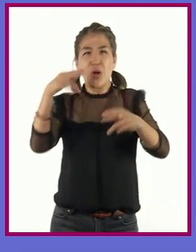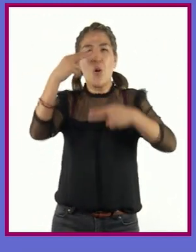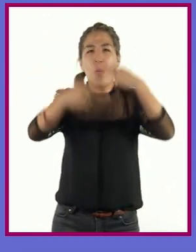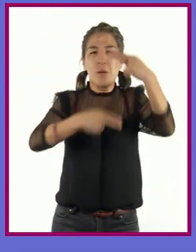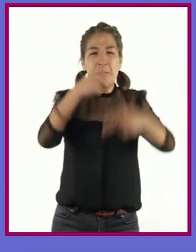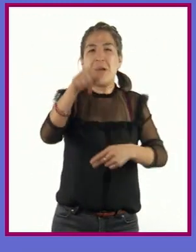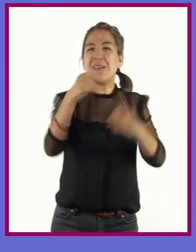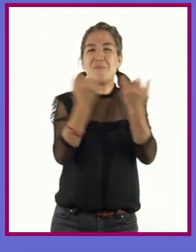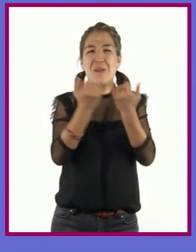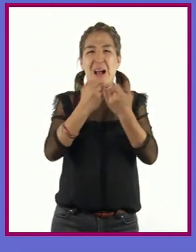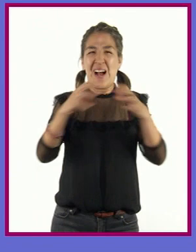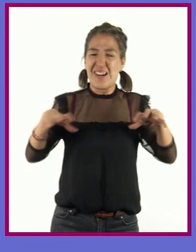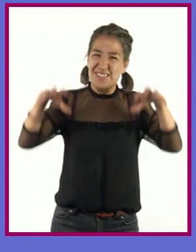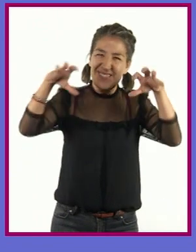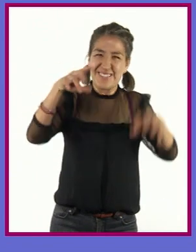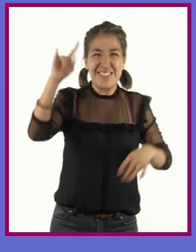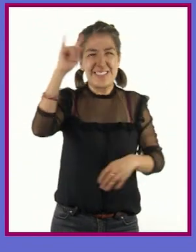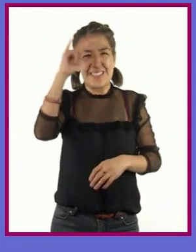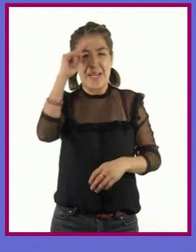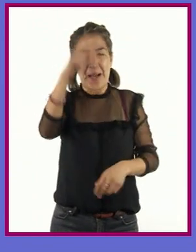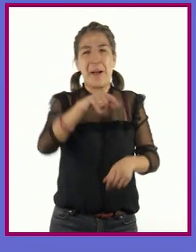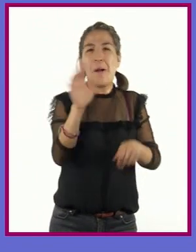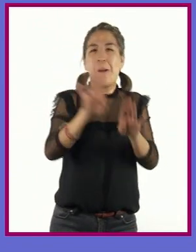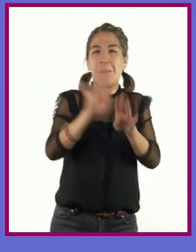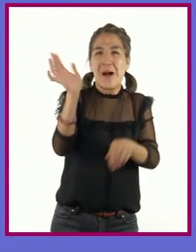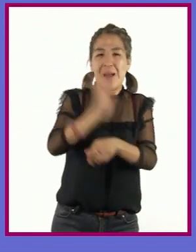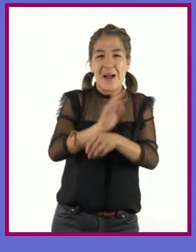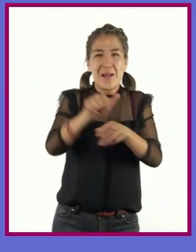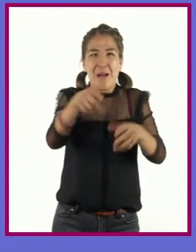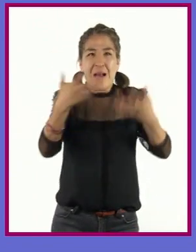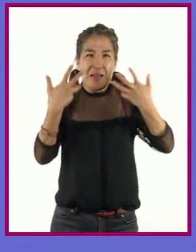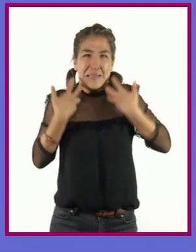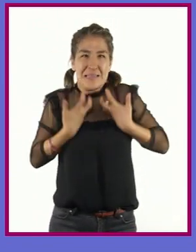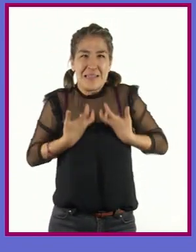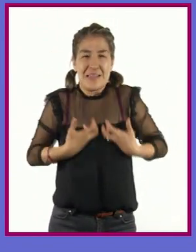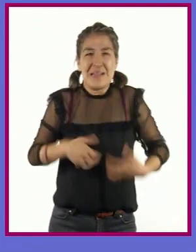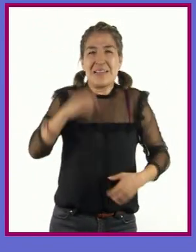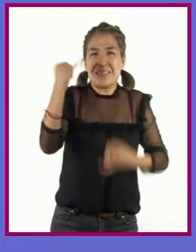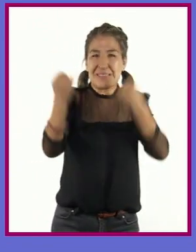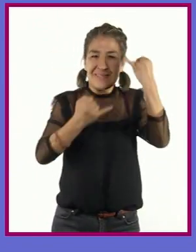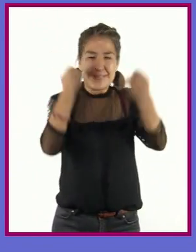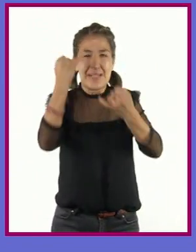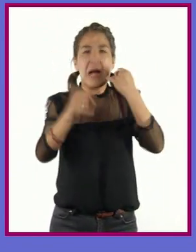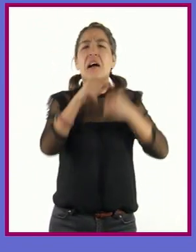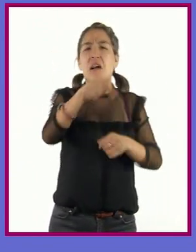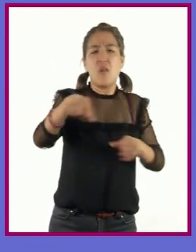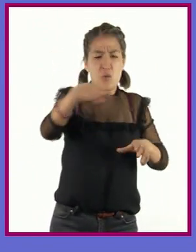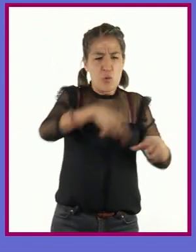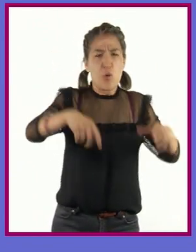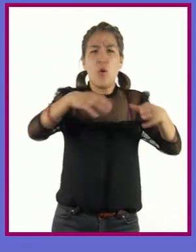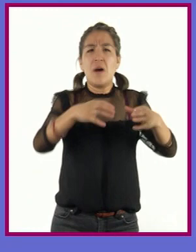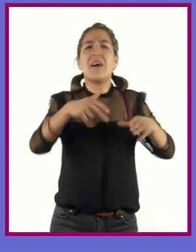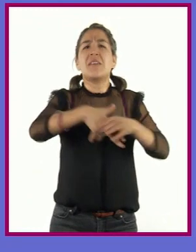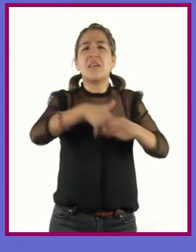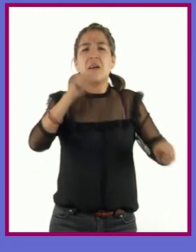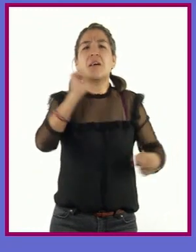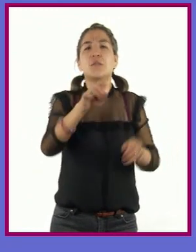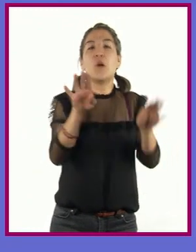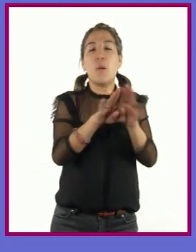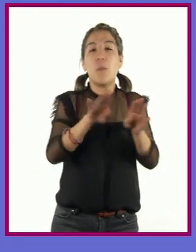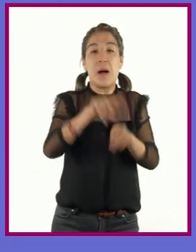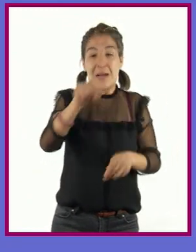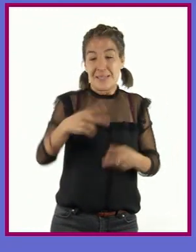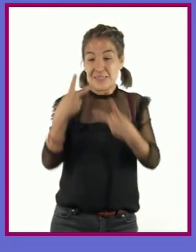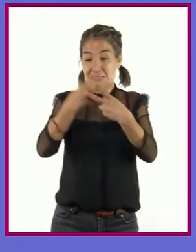como esos ogros de los cuentos de los niños que todo lo engullen a causa de su insaciable apetito. Los hoyos negros nacen de la muerte de una estrella de